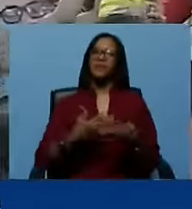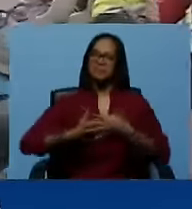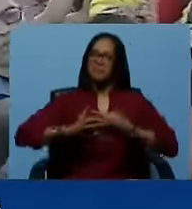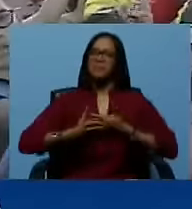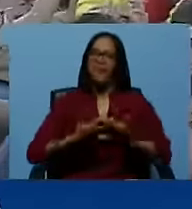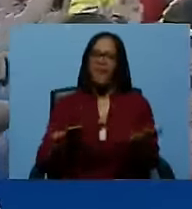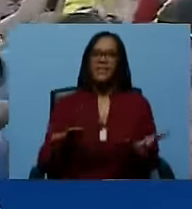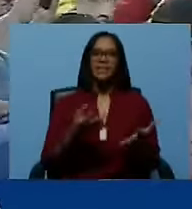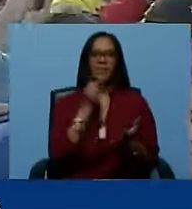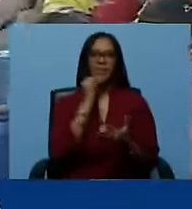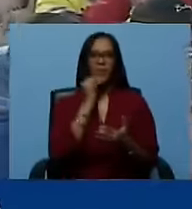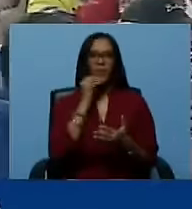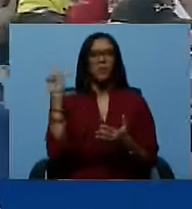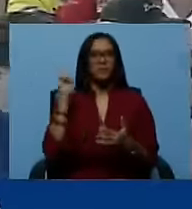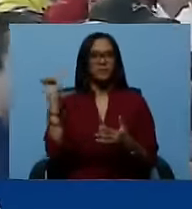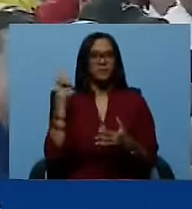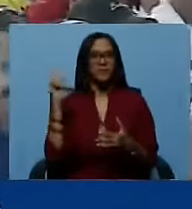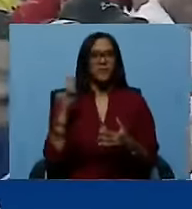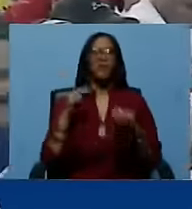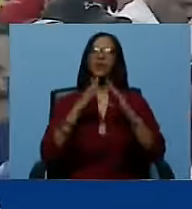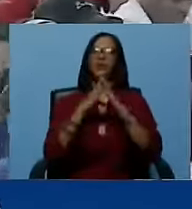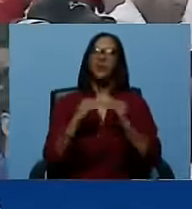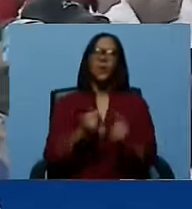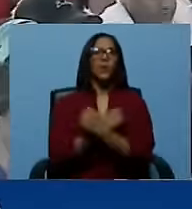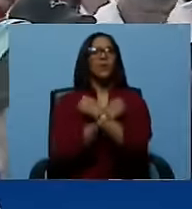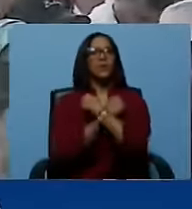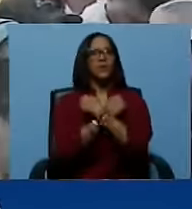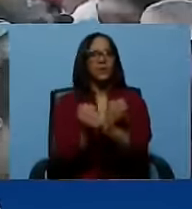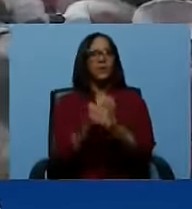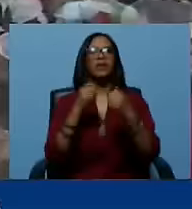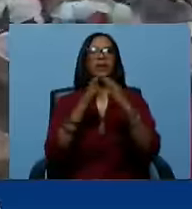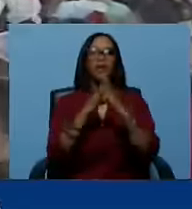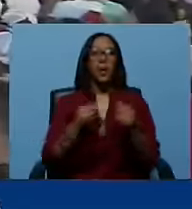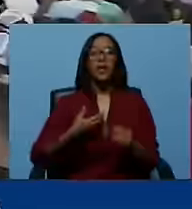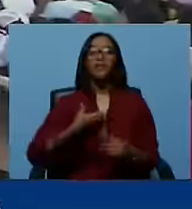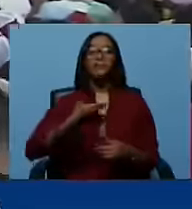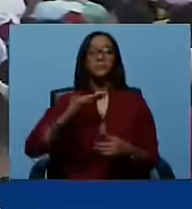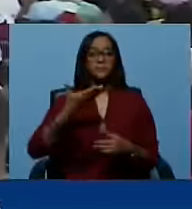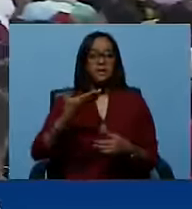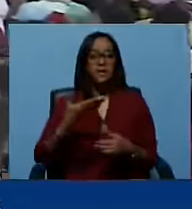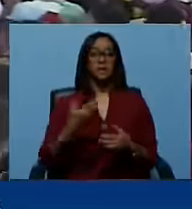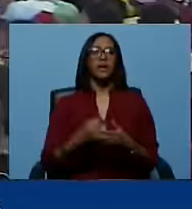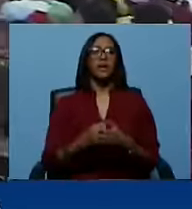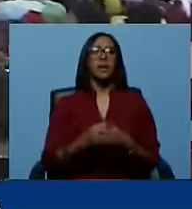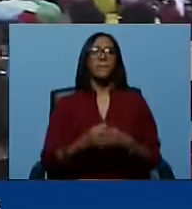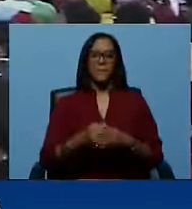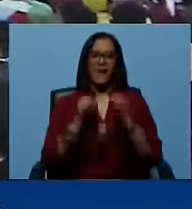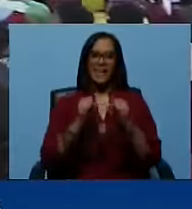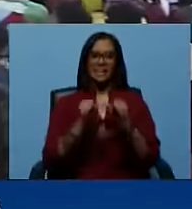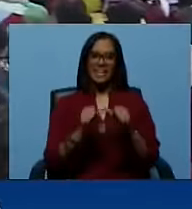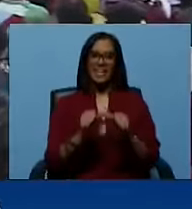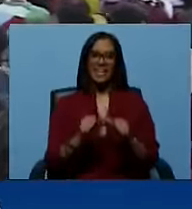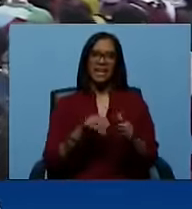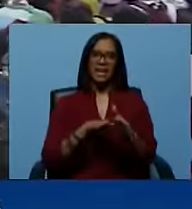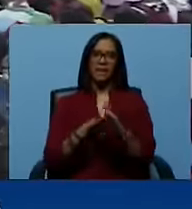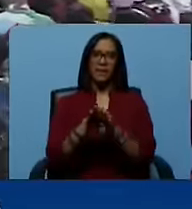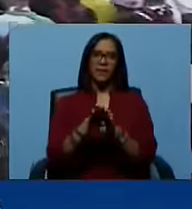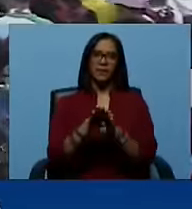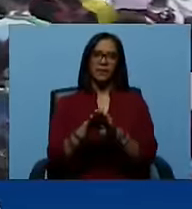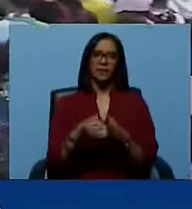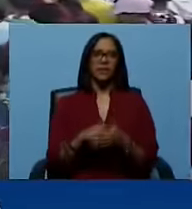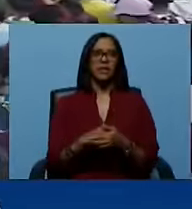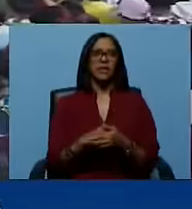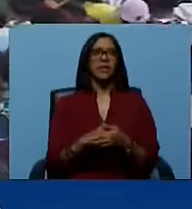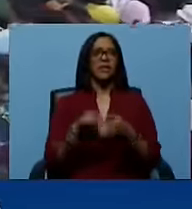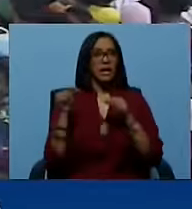de la juventud venezolana todo el cariño, toda la inspiración además para seguir en este avance. Y